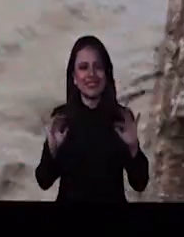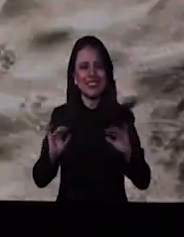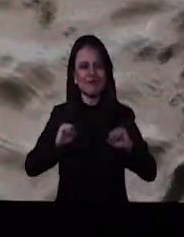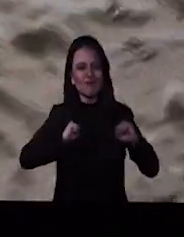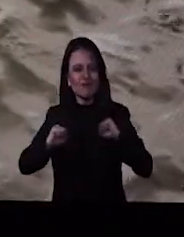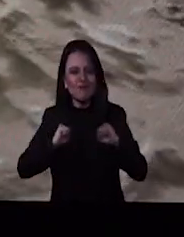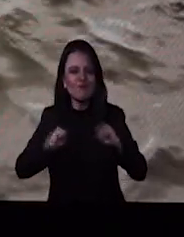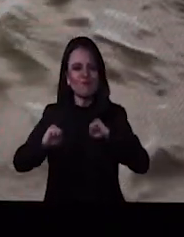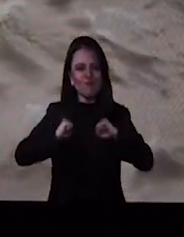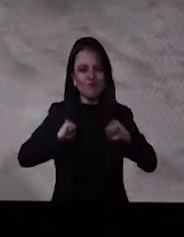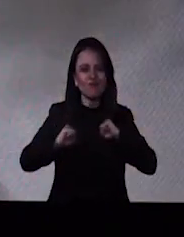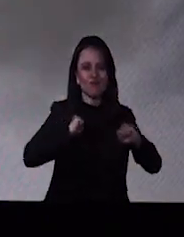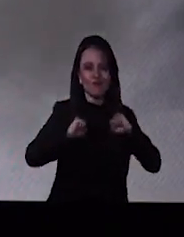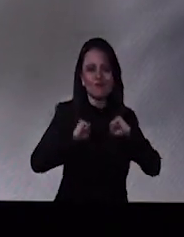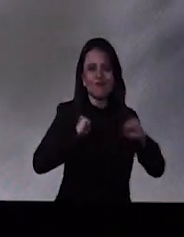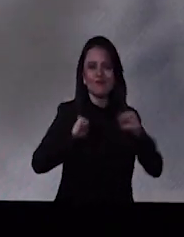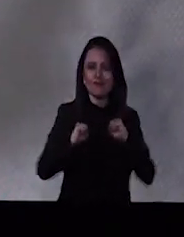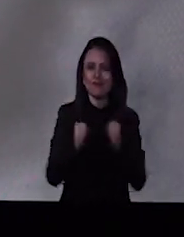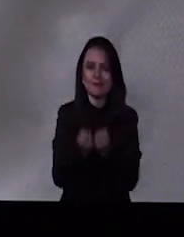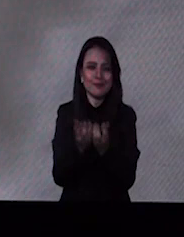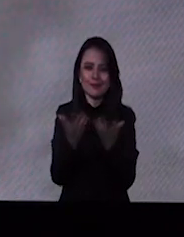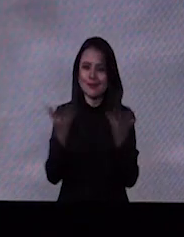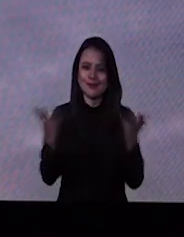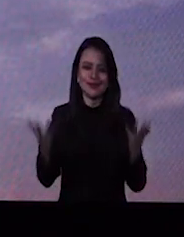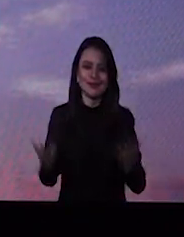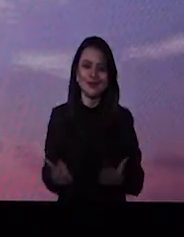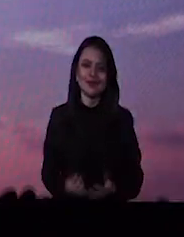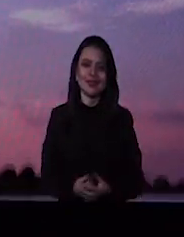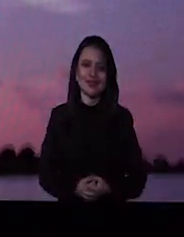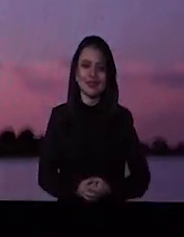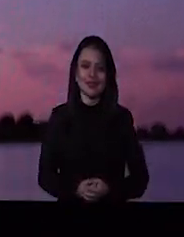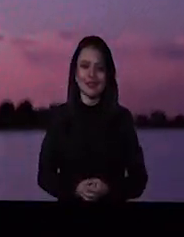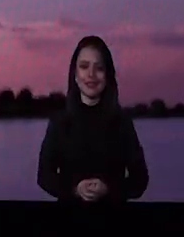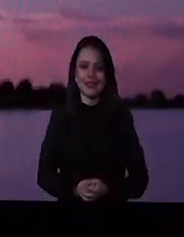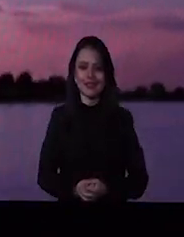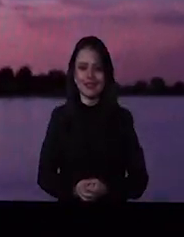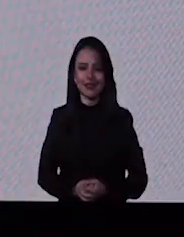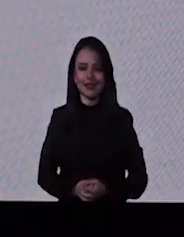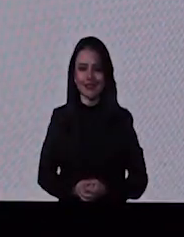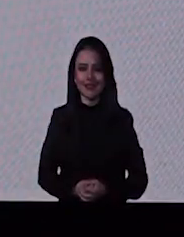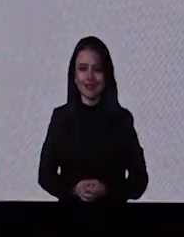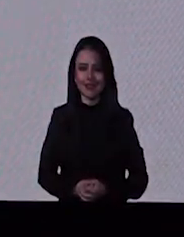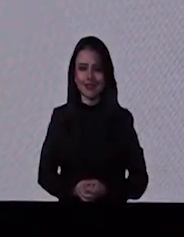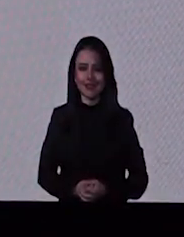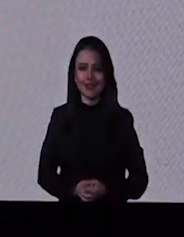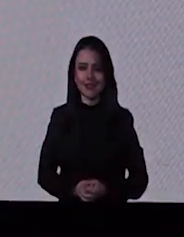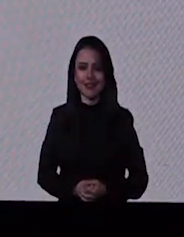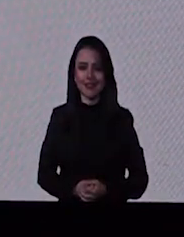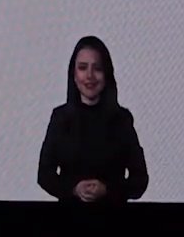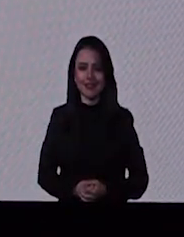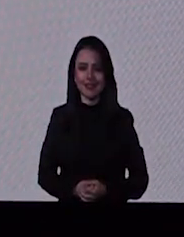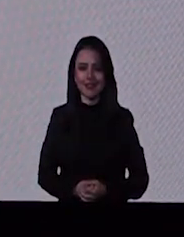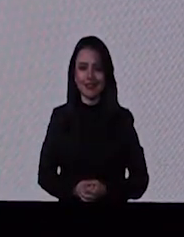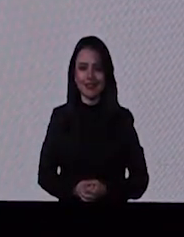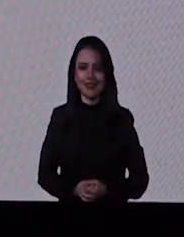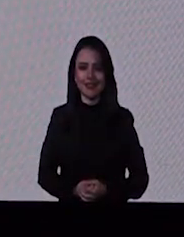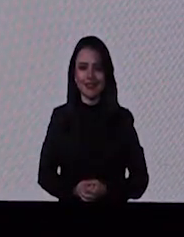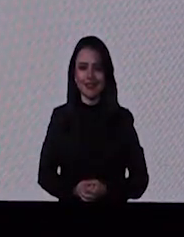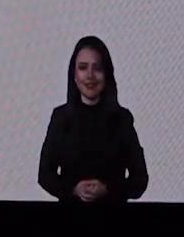sociedad que se movilizaron. No hay reparación ni justicia si no es con verdad.